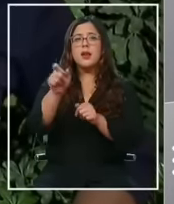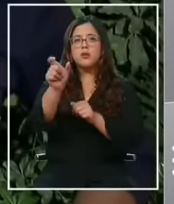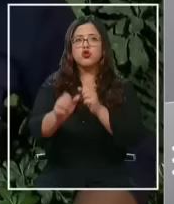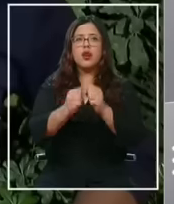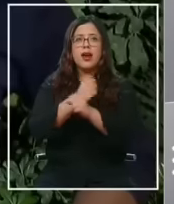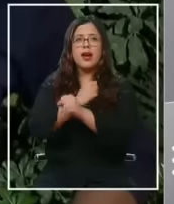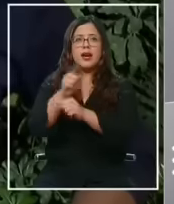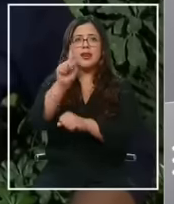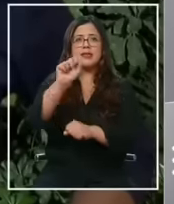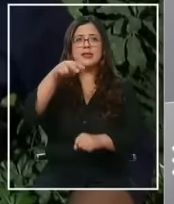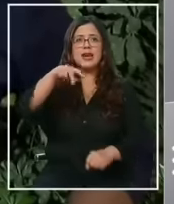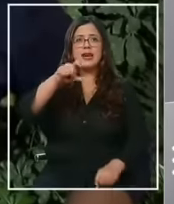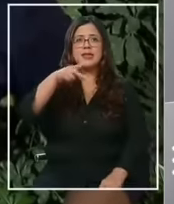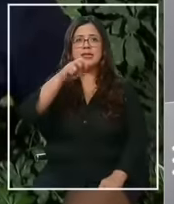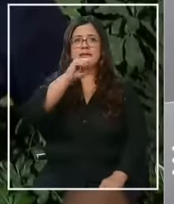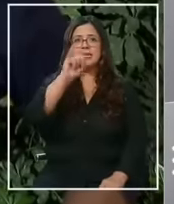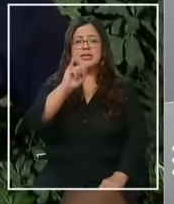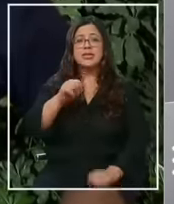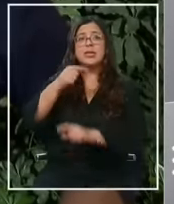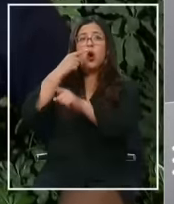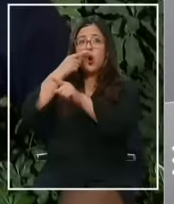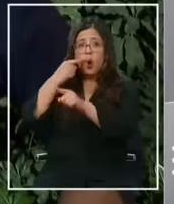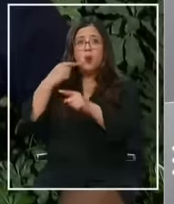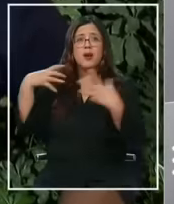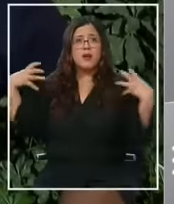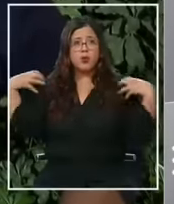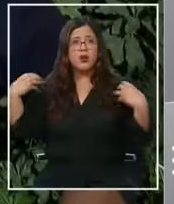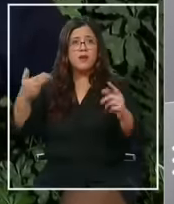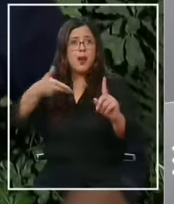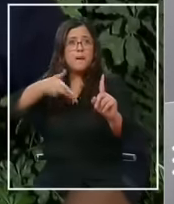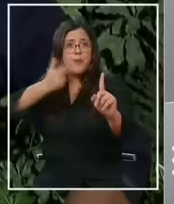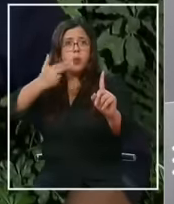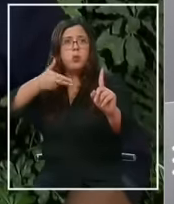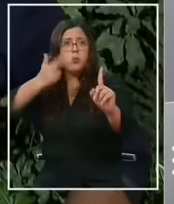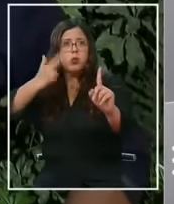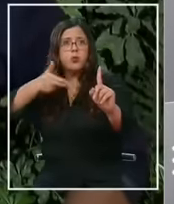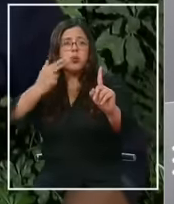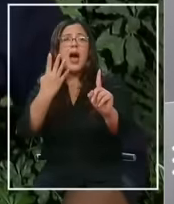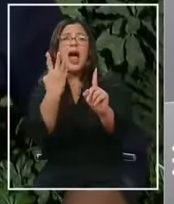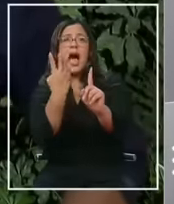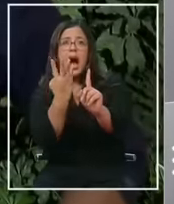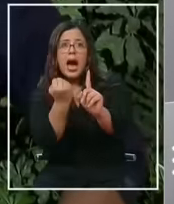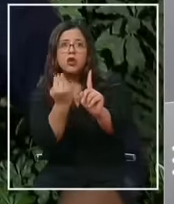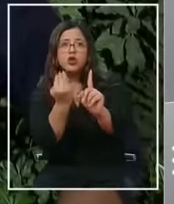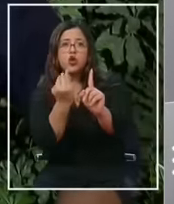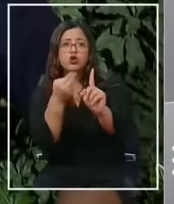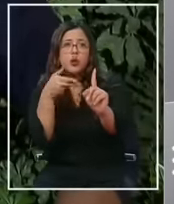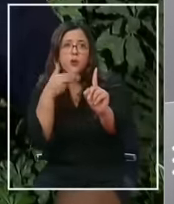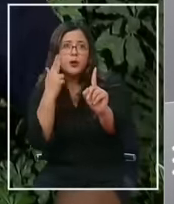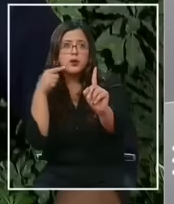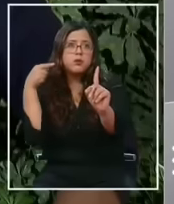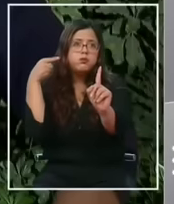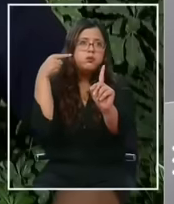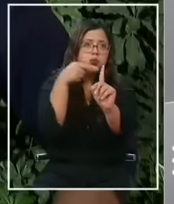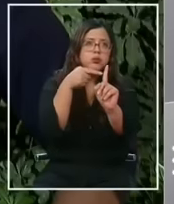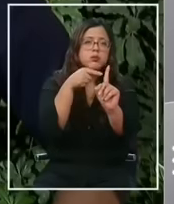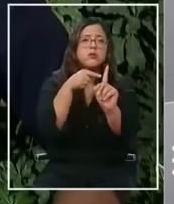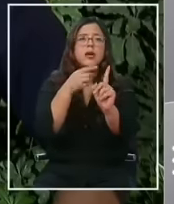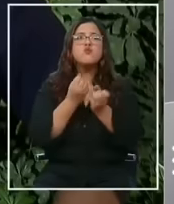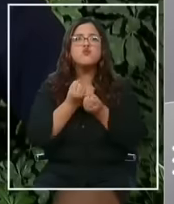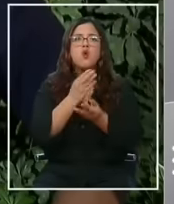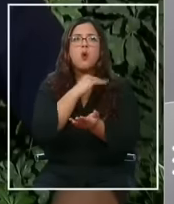el autor material? ¿Es el que disparó o habría disparado los 14 tiros que le llegaron y que